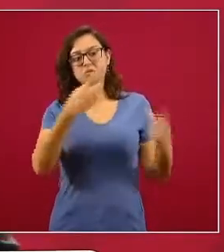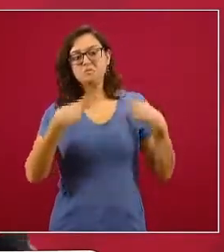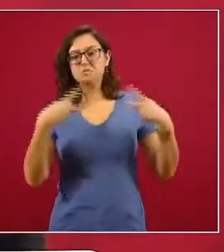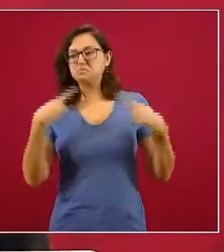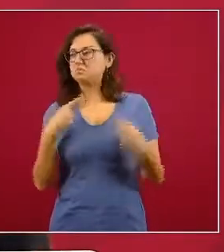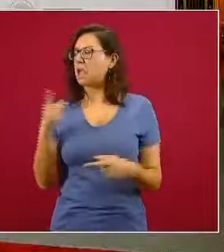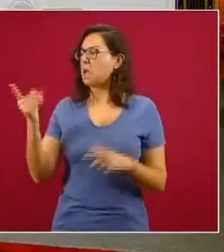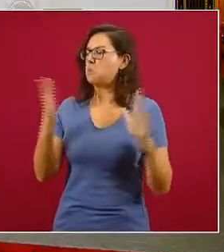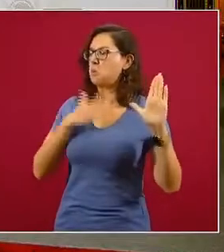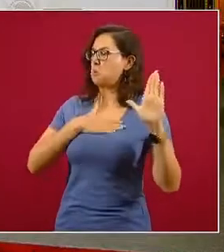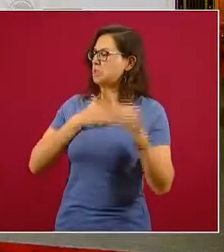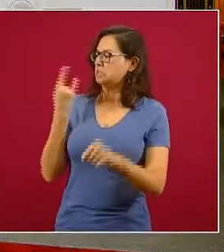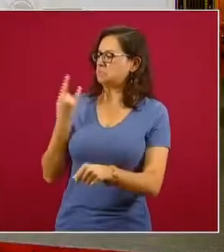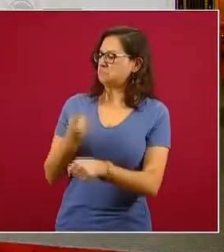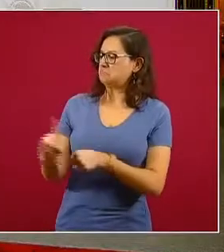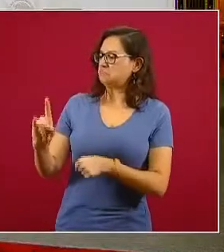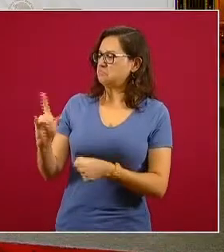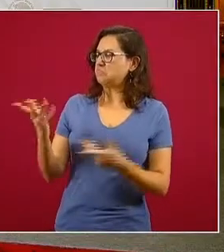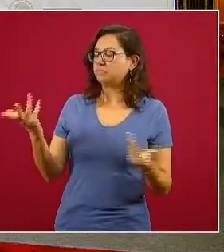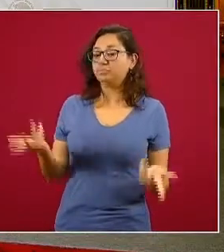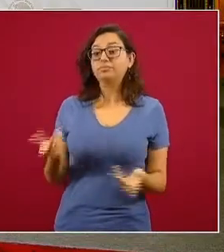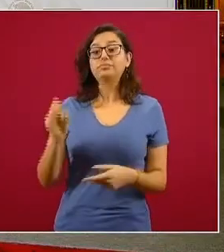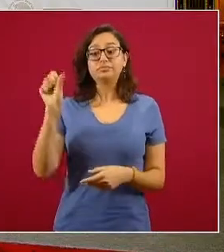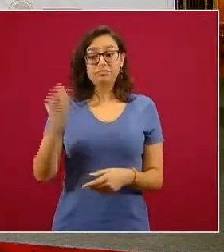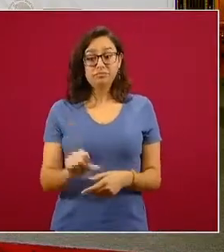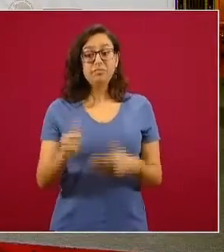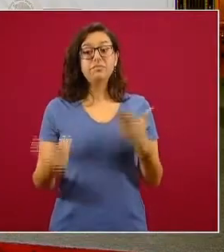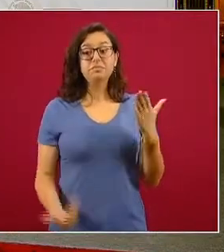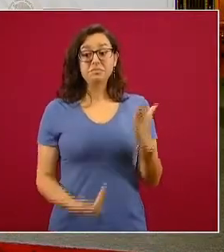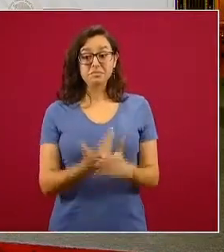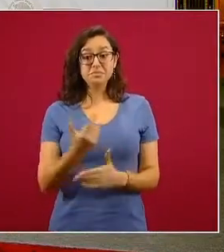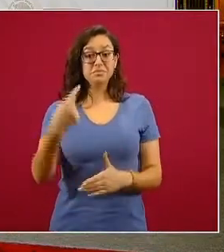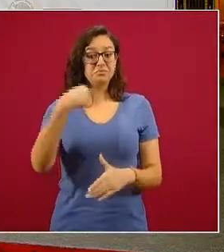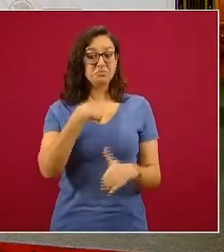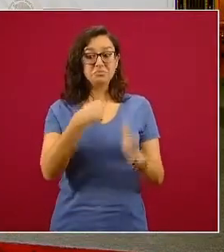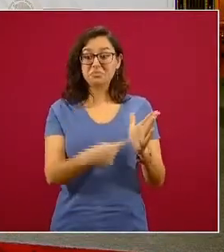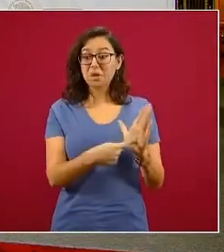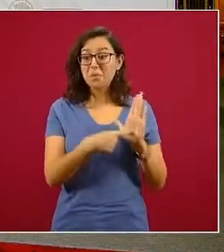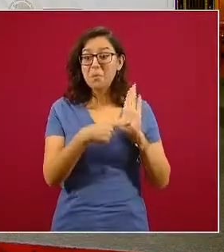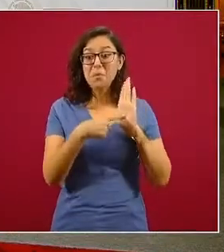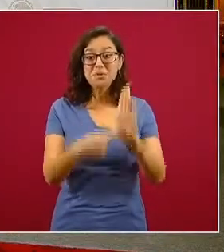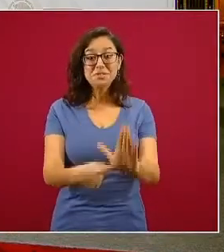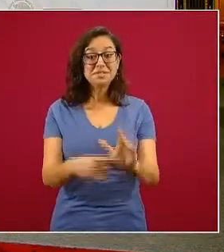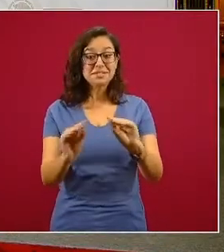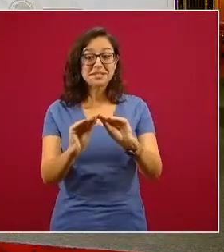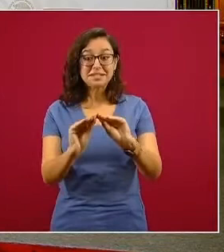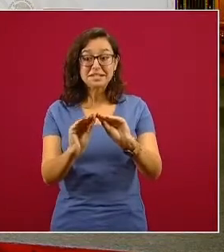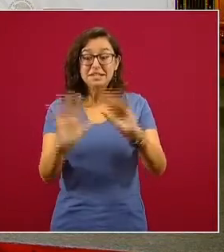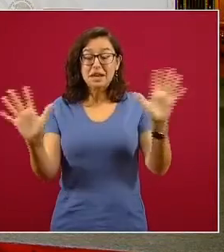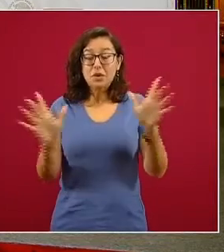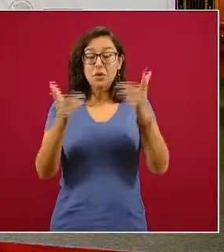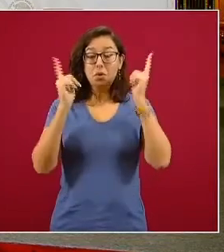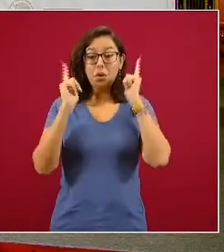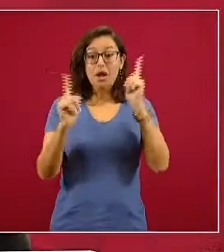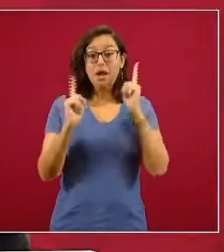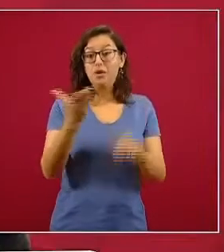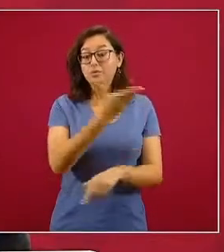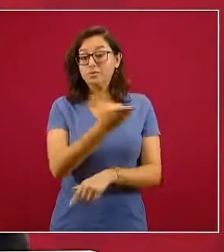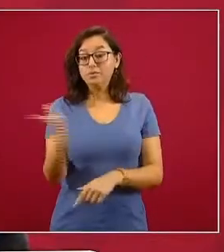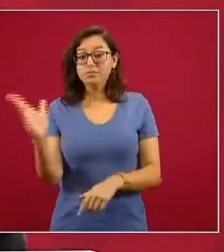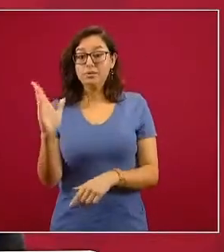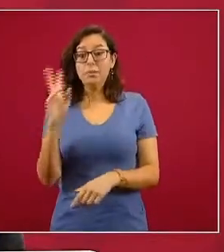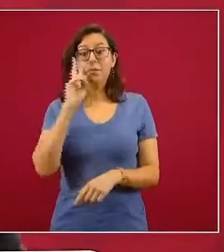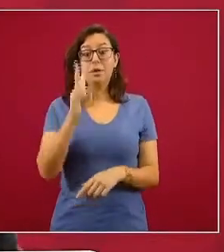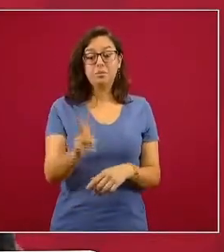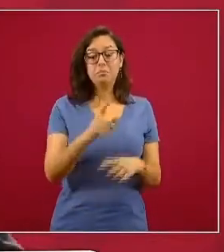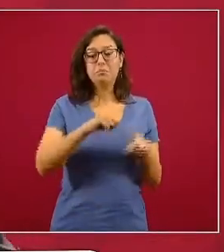cumplieron los pronósticos. Esta mañana, por cierto, mostré gráficamente, espero que haya sido de interés público, los distintos